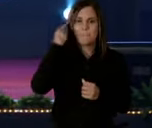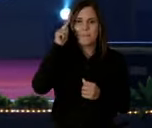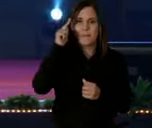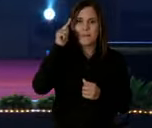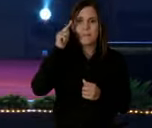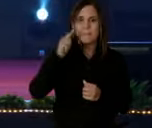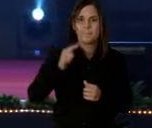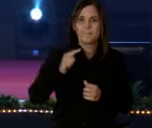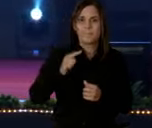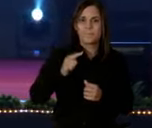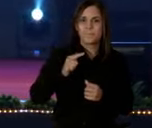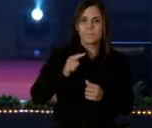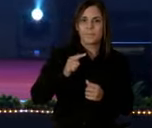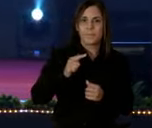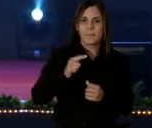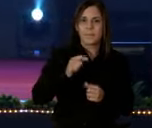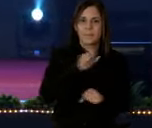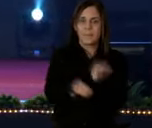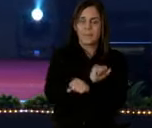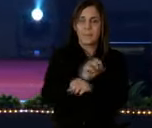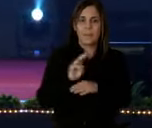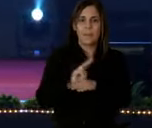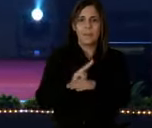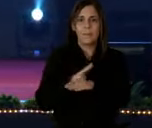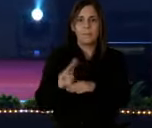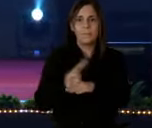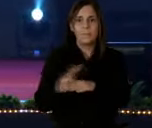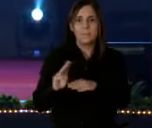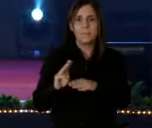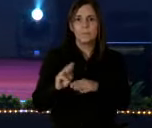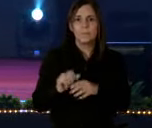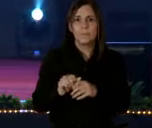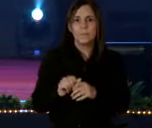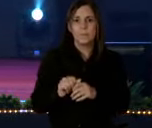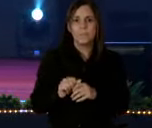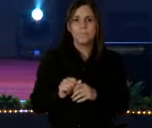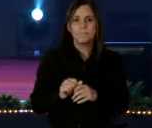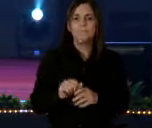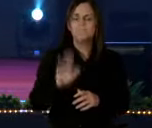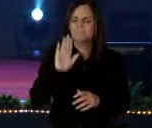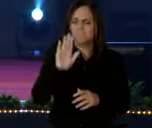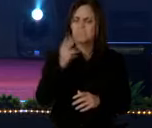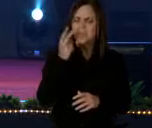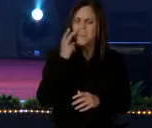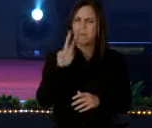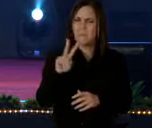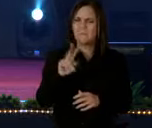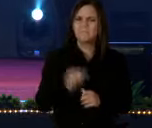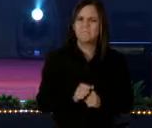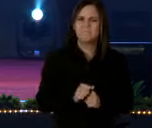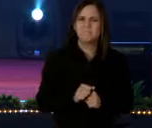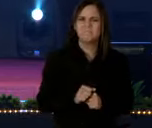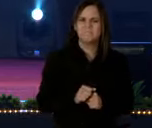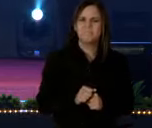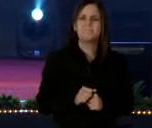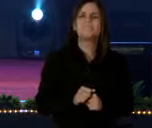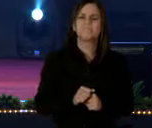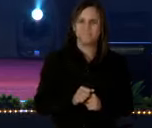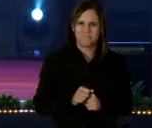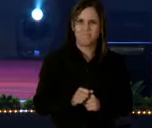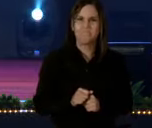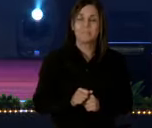sitios y ya tenemos el camión, estamos a empezar a fabricar para, ustedes lo van a ver. Cuando esté terminado, pues lo compramos para las cosas del